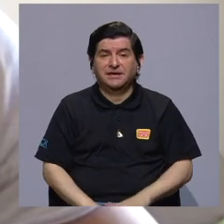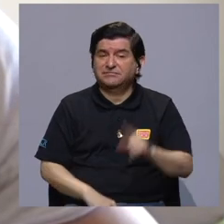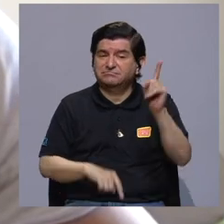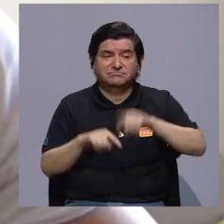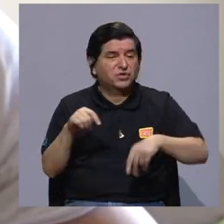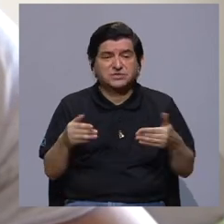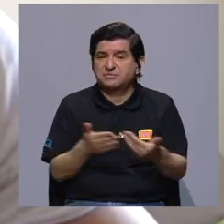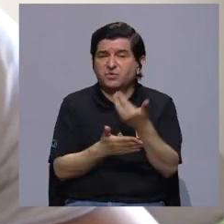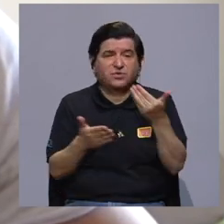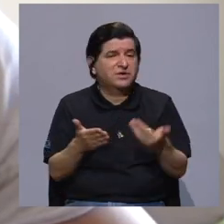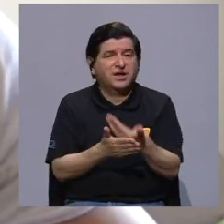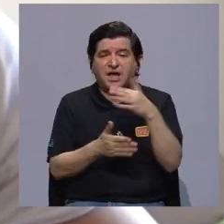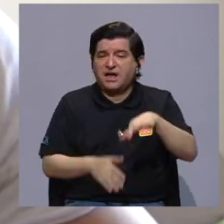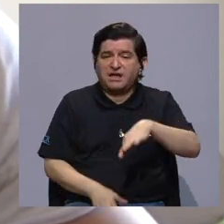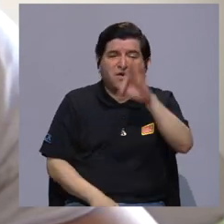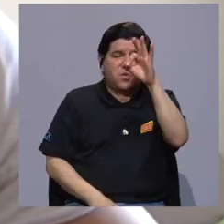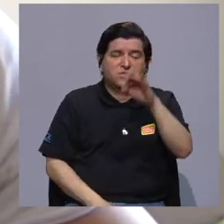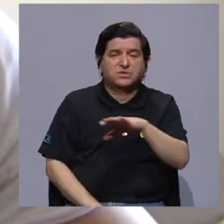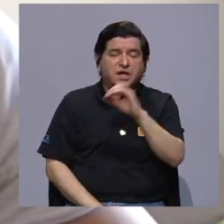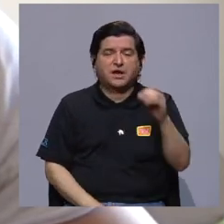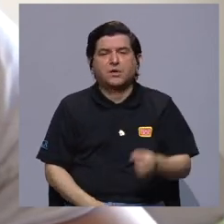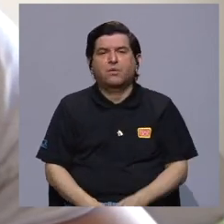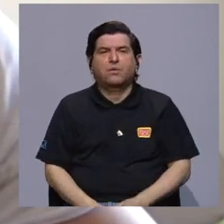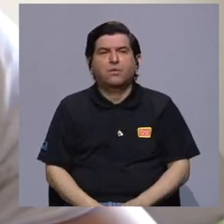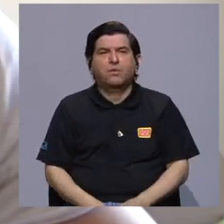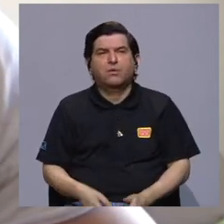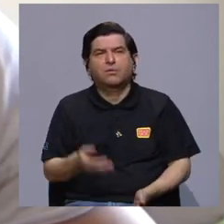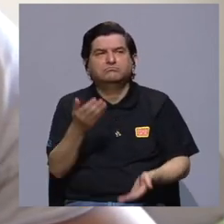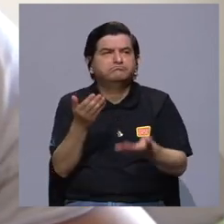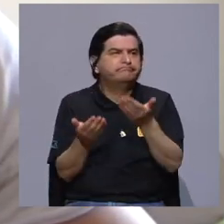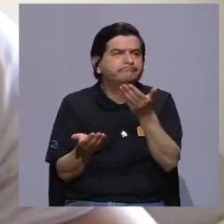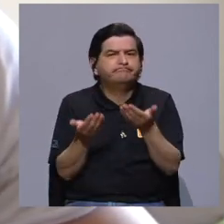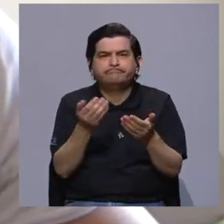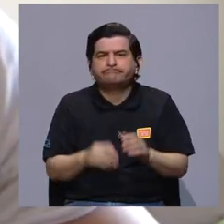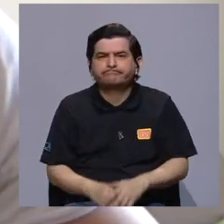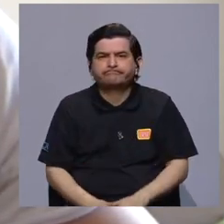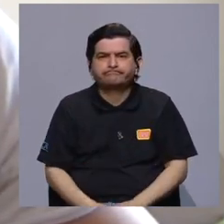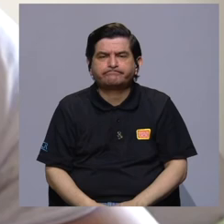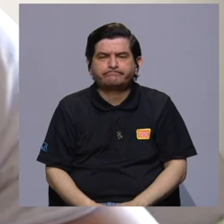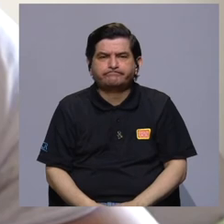posible innovar y lograr un montón